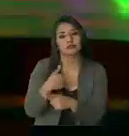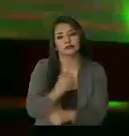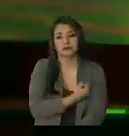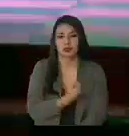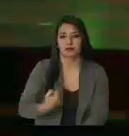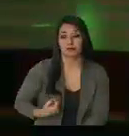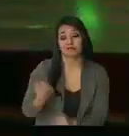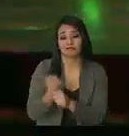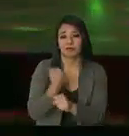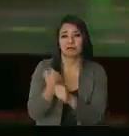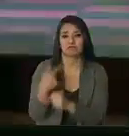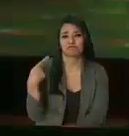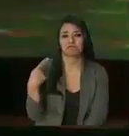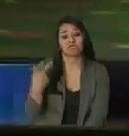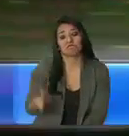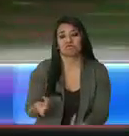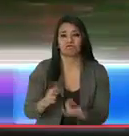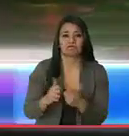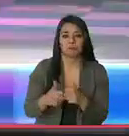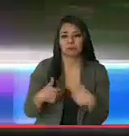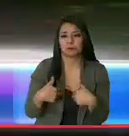sacrificio.